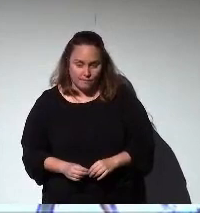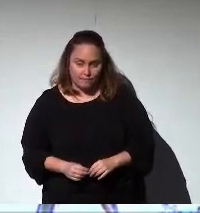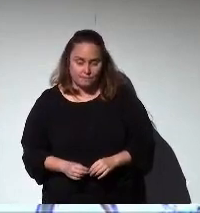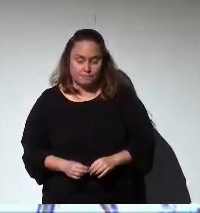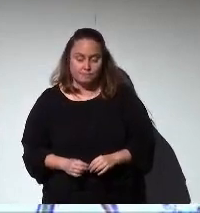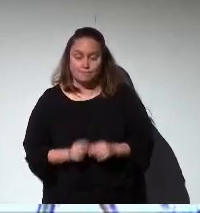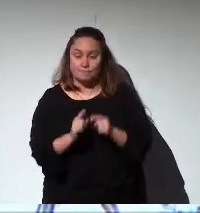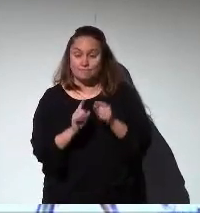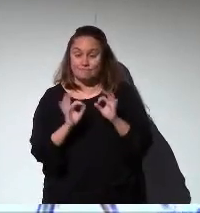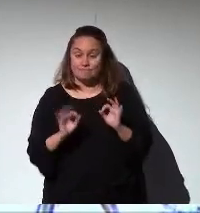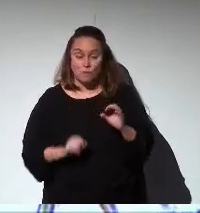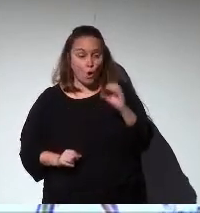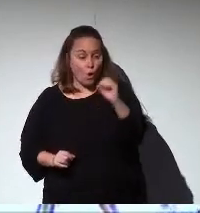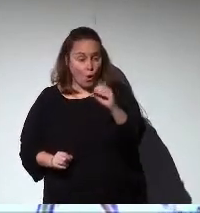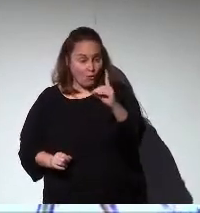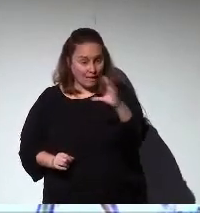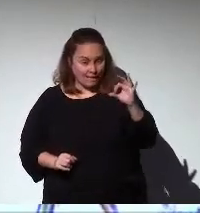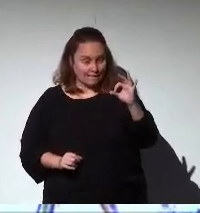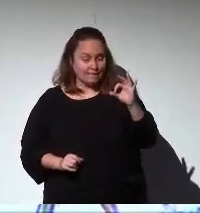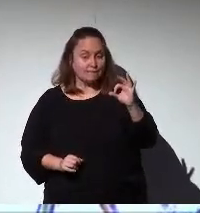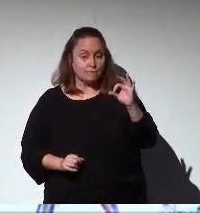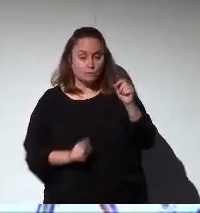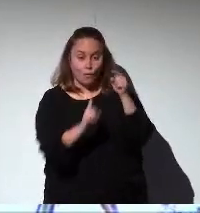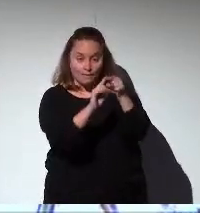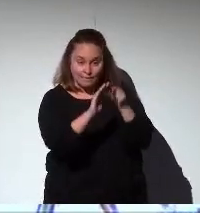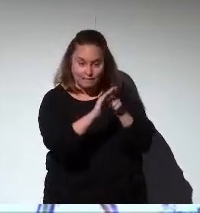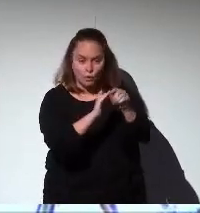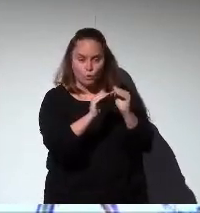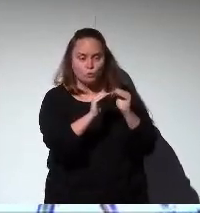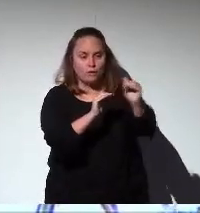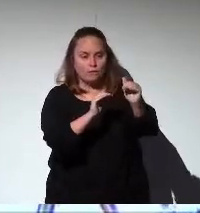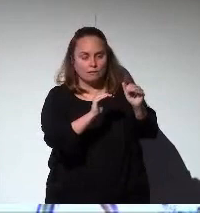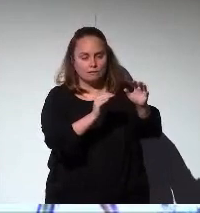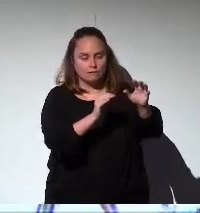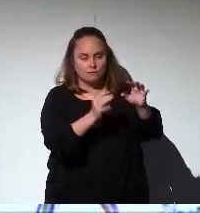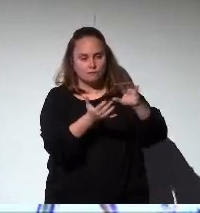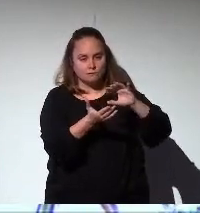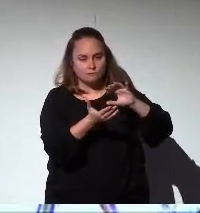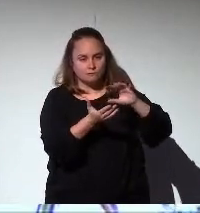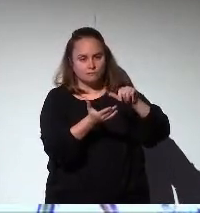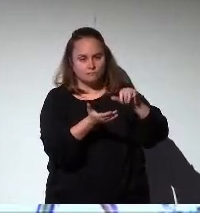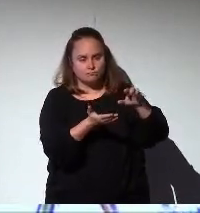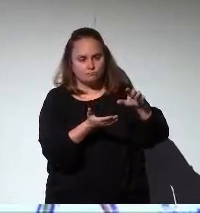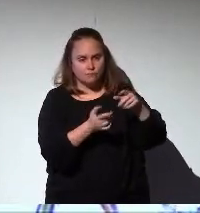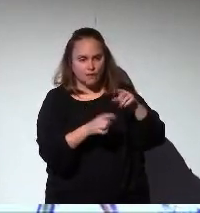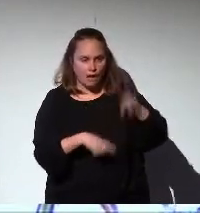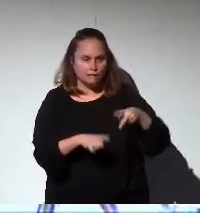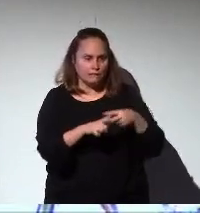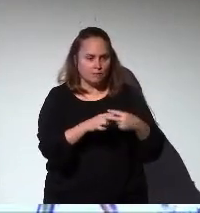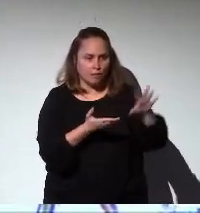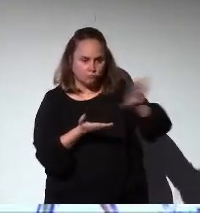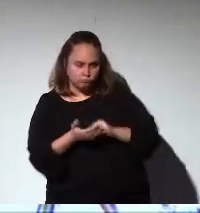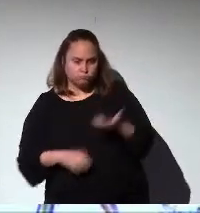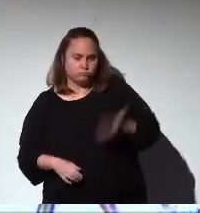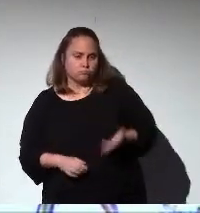Los ODS se han convertido en nuestras entidades sociales realmente en una herramienta fundamental para llegar al cumplimiento